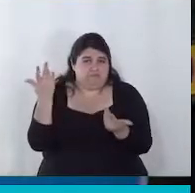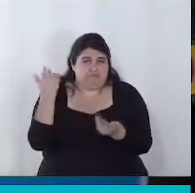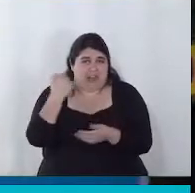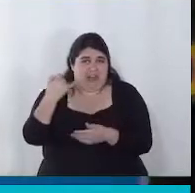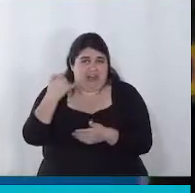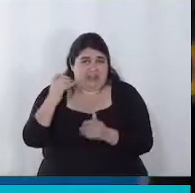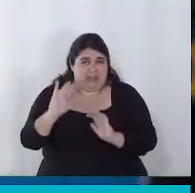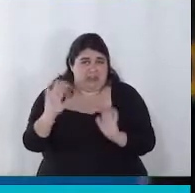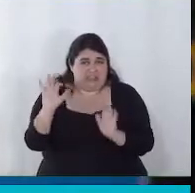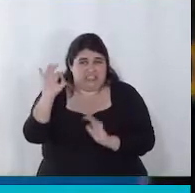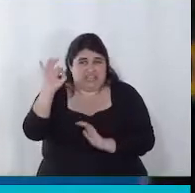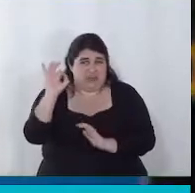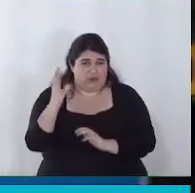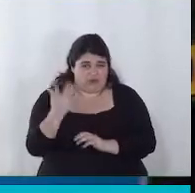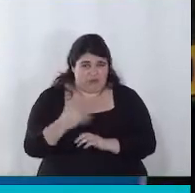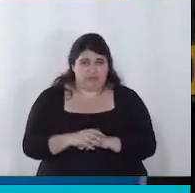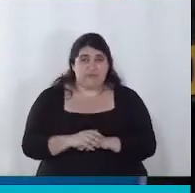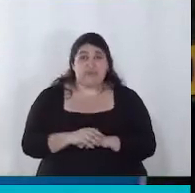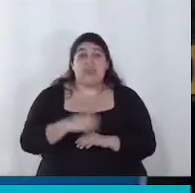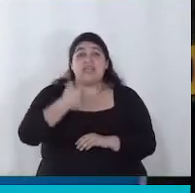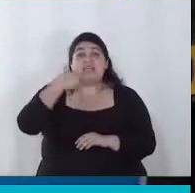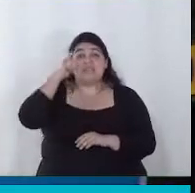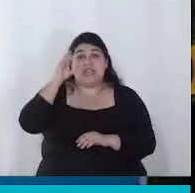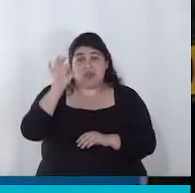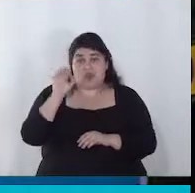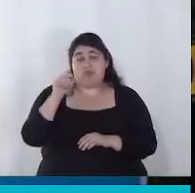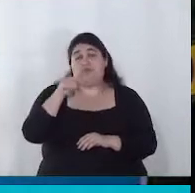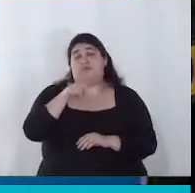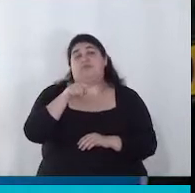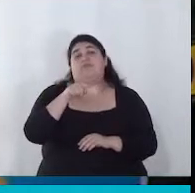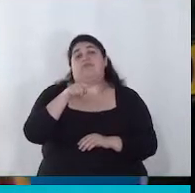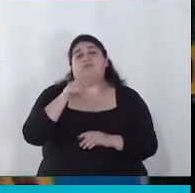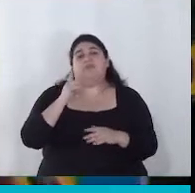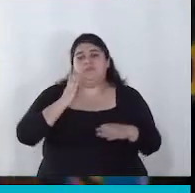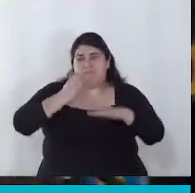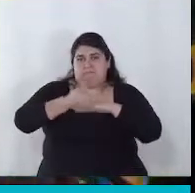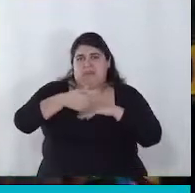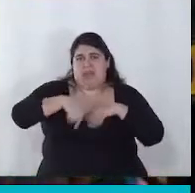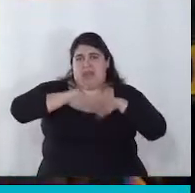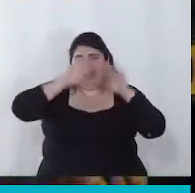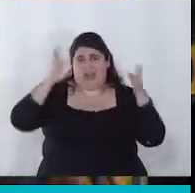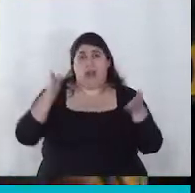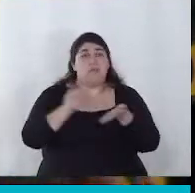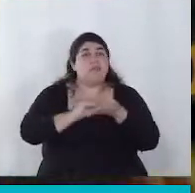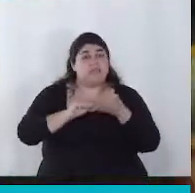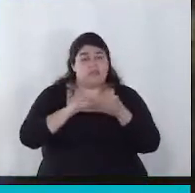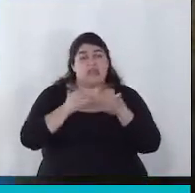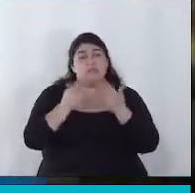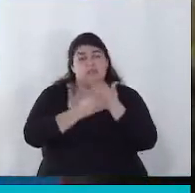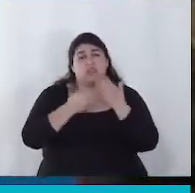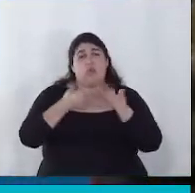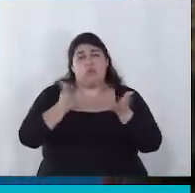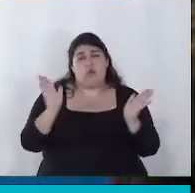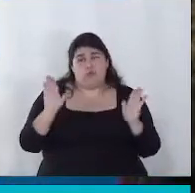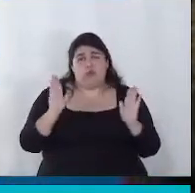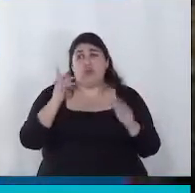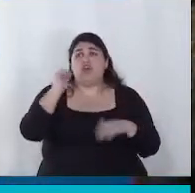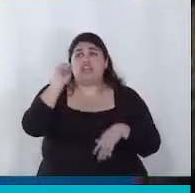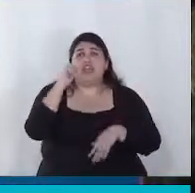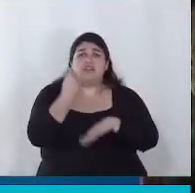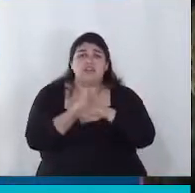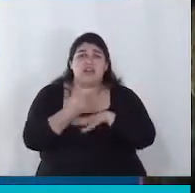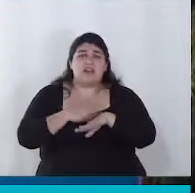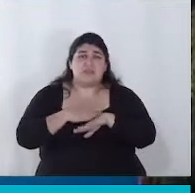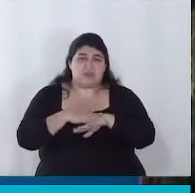14 de diciembre mario secco ingresa esta cámara y esto está en el ministerio público si quien estaba de turno la doctora